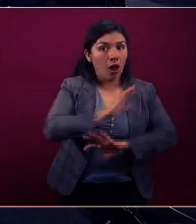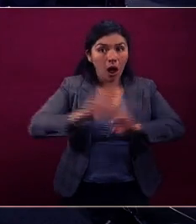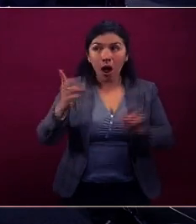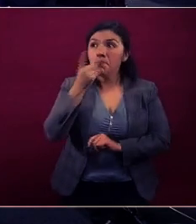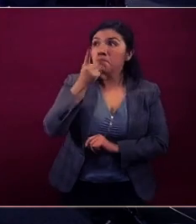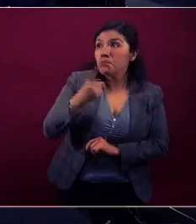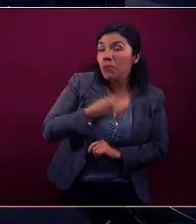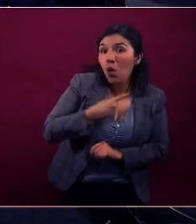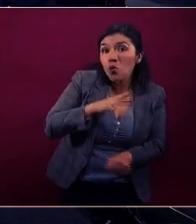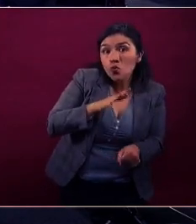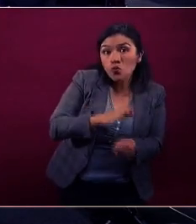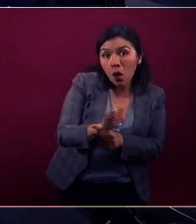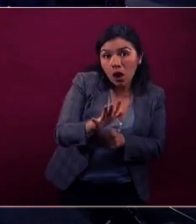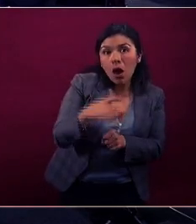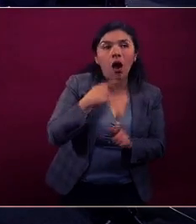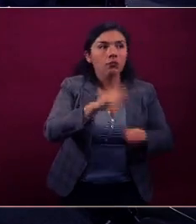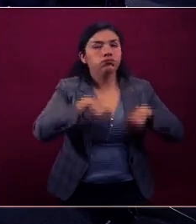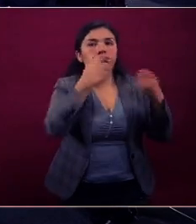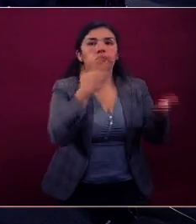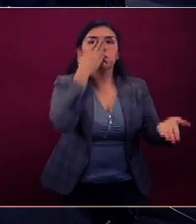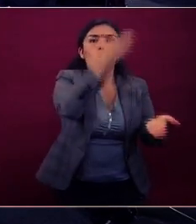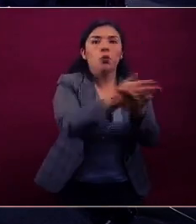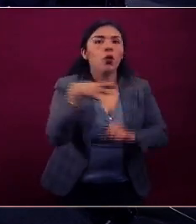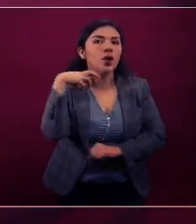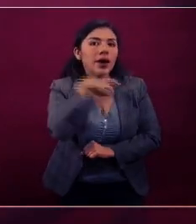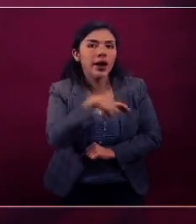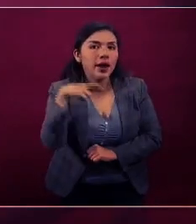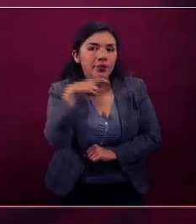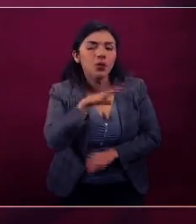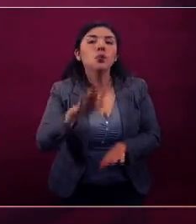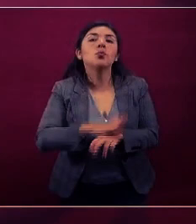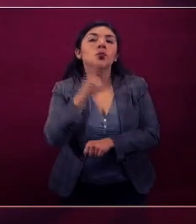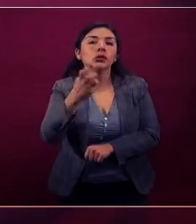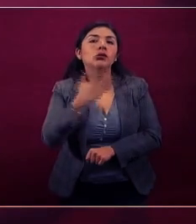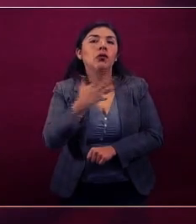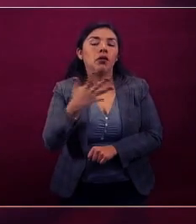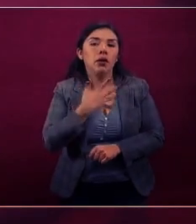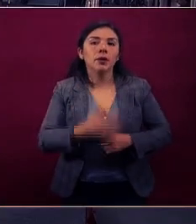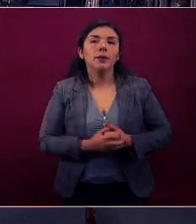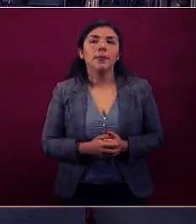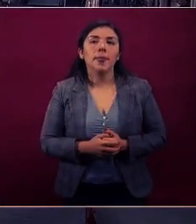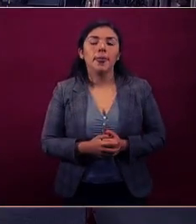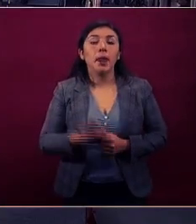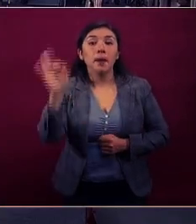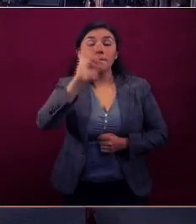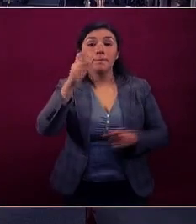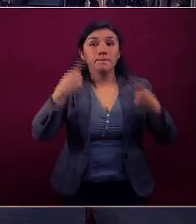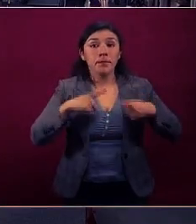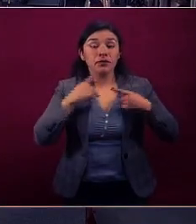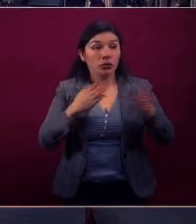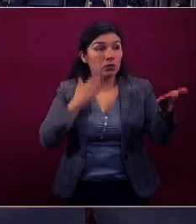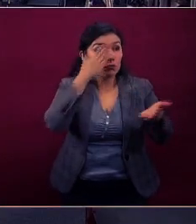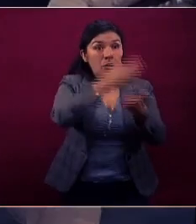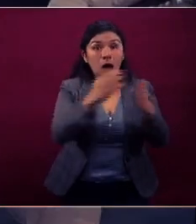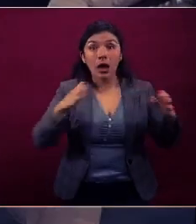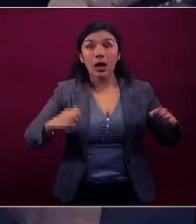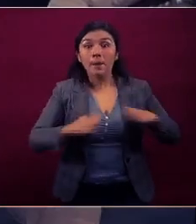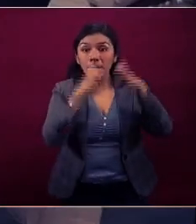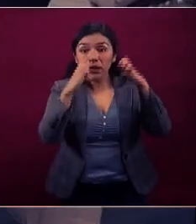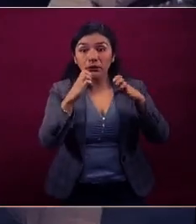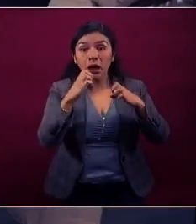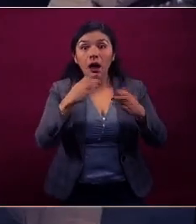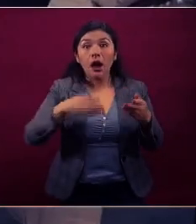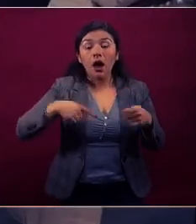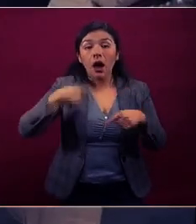saber y que te lo resuelvan pronto. Por eso se tiene un sistema nacional con un solo teléfono. O sea, que la persona cuando va en la emergencia, que en el